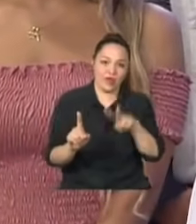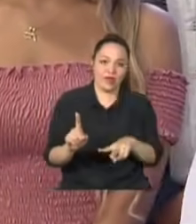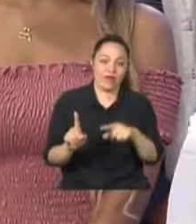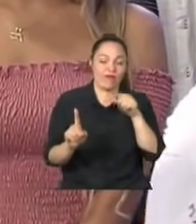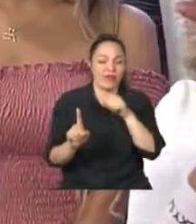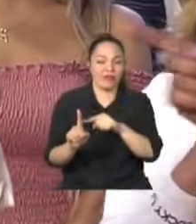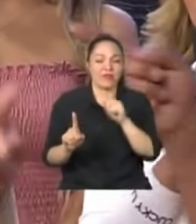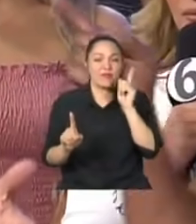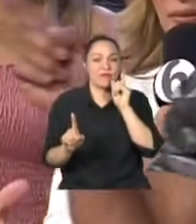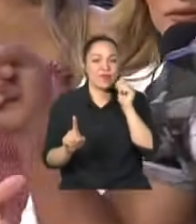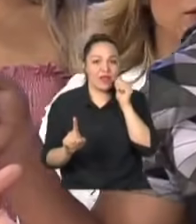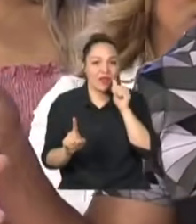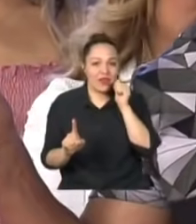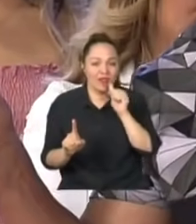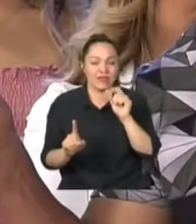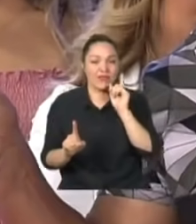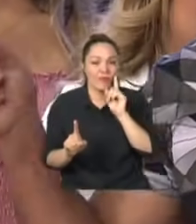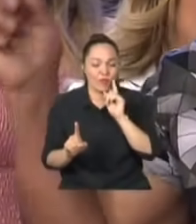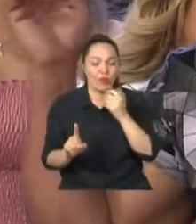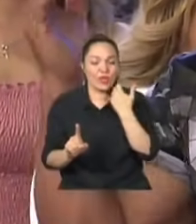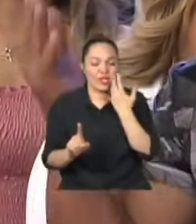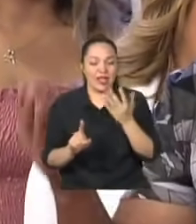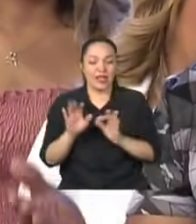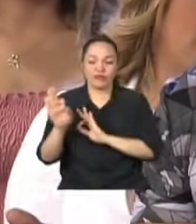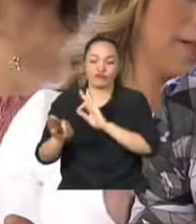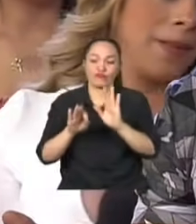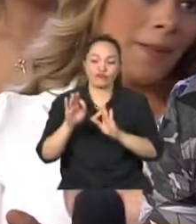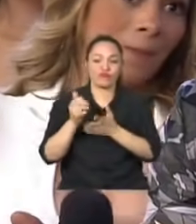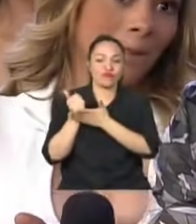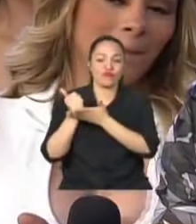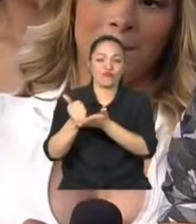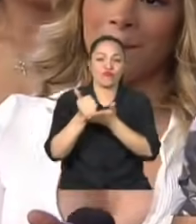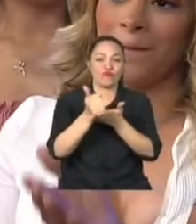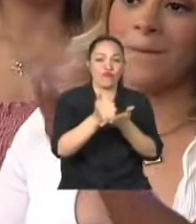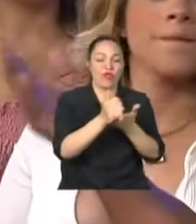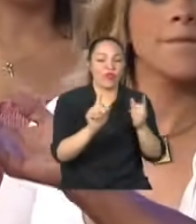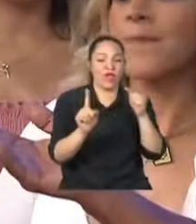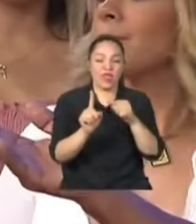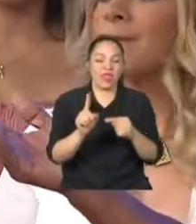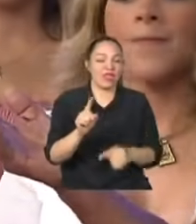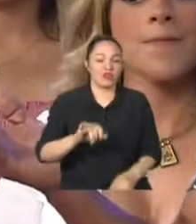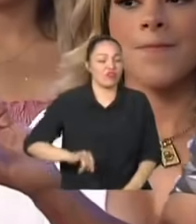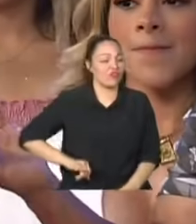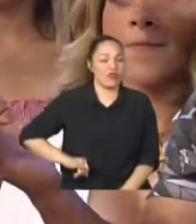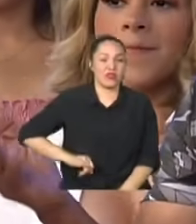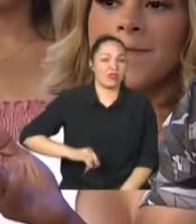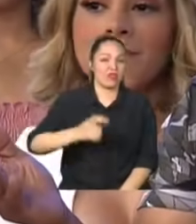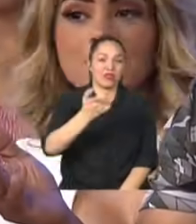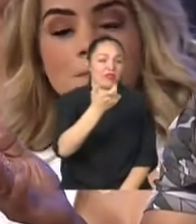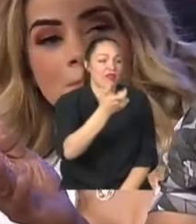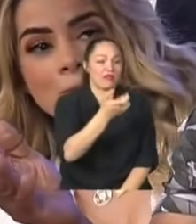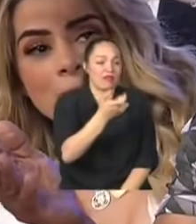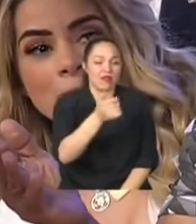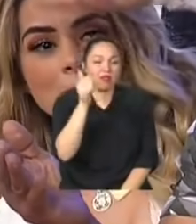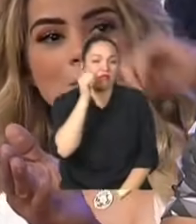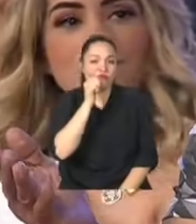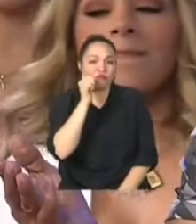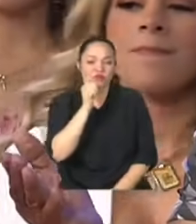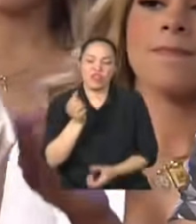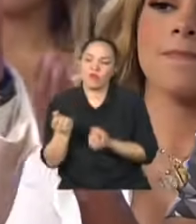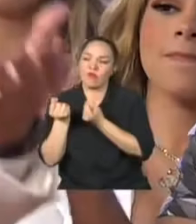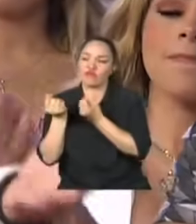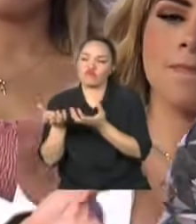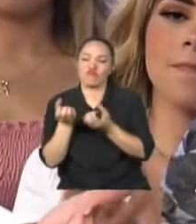oiga, siempre hacer el bien. Oiga. Es una mujer que no es fijada. Oiga. Que ella siempre